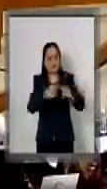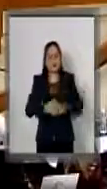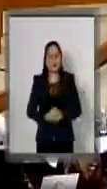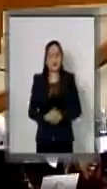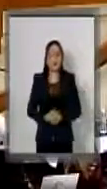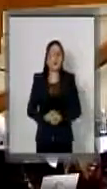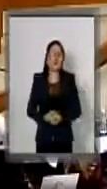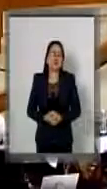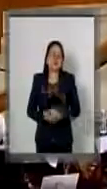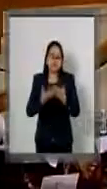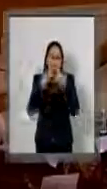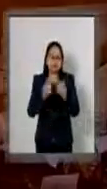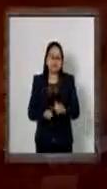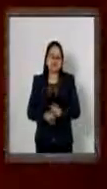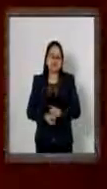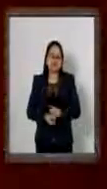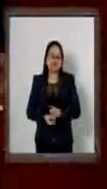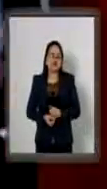No hay